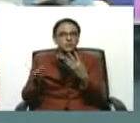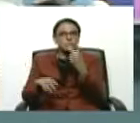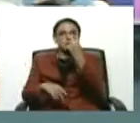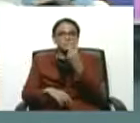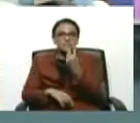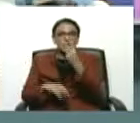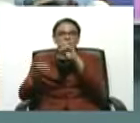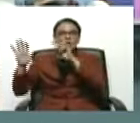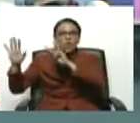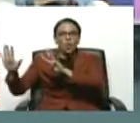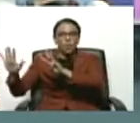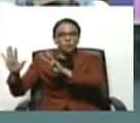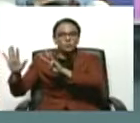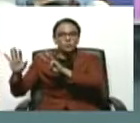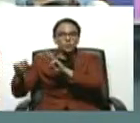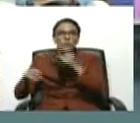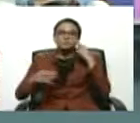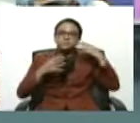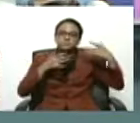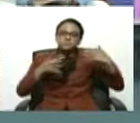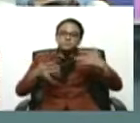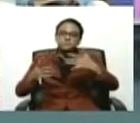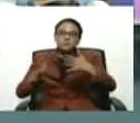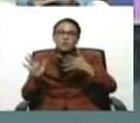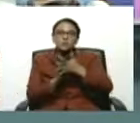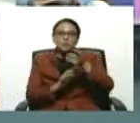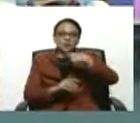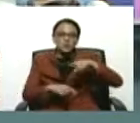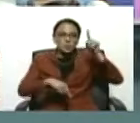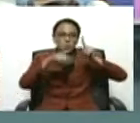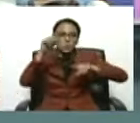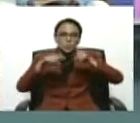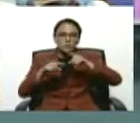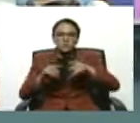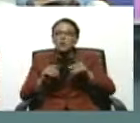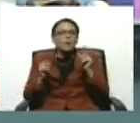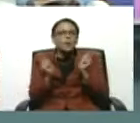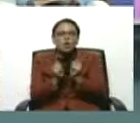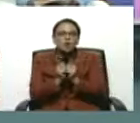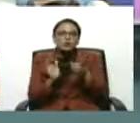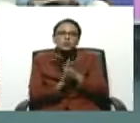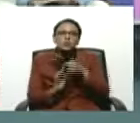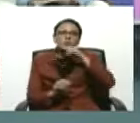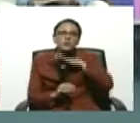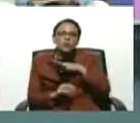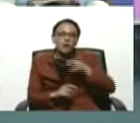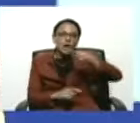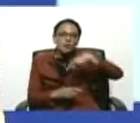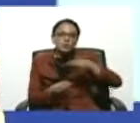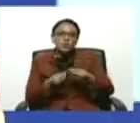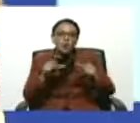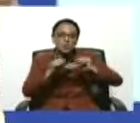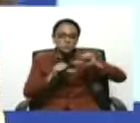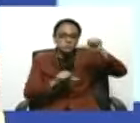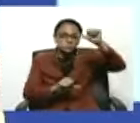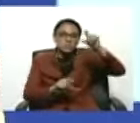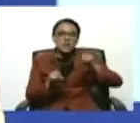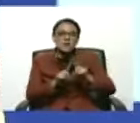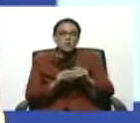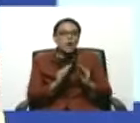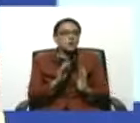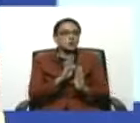1978 de eso voy a hablar ahora básicamente para darles una historia Nosotros hemos tenido un crecimiento bastante estable la